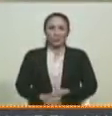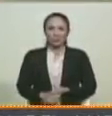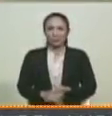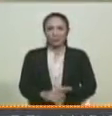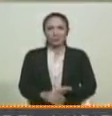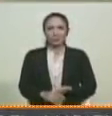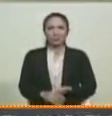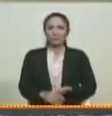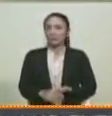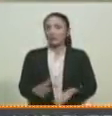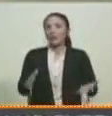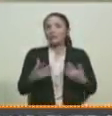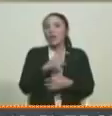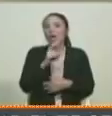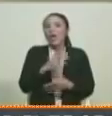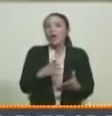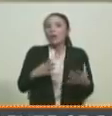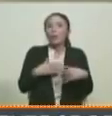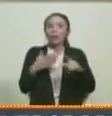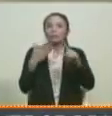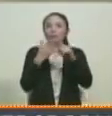ofensivo, muy ofensivo.